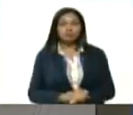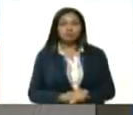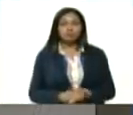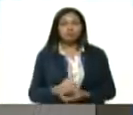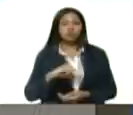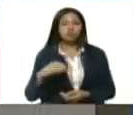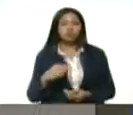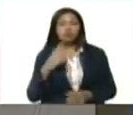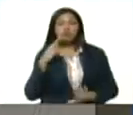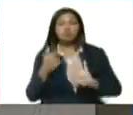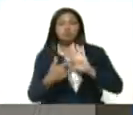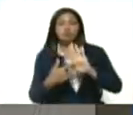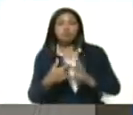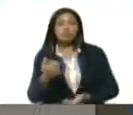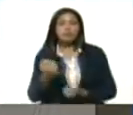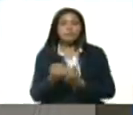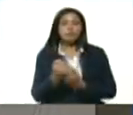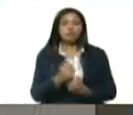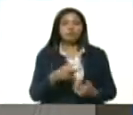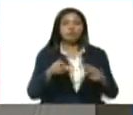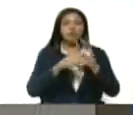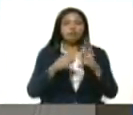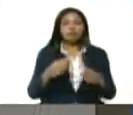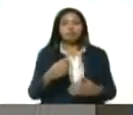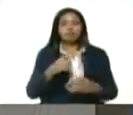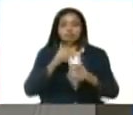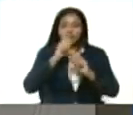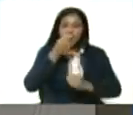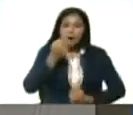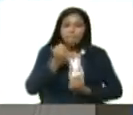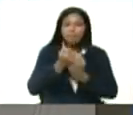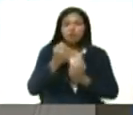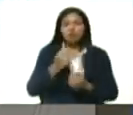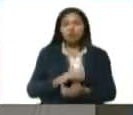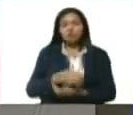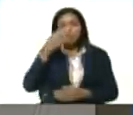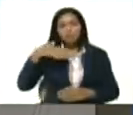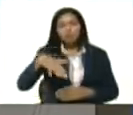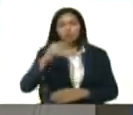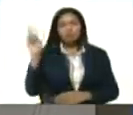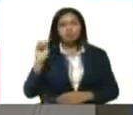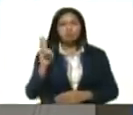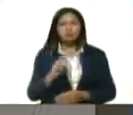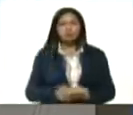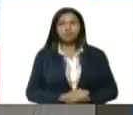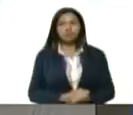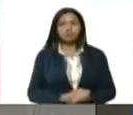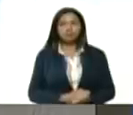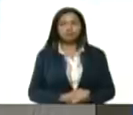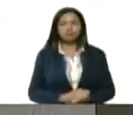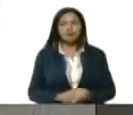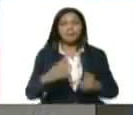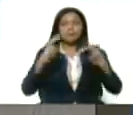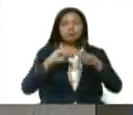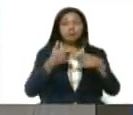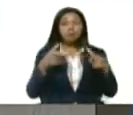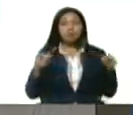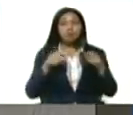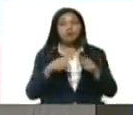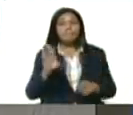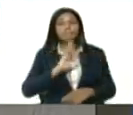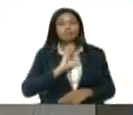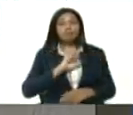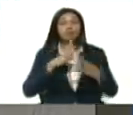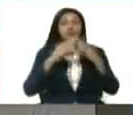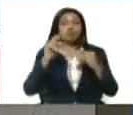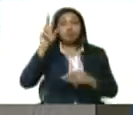grandes muestras de solidaridad, de generosidad, de compasión por parte del pueblo de Venezuela. El despistaje amplio y personalizado,